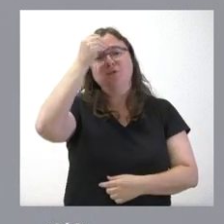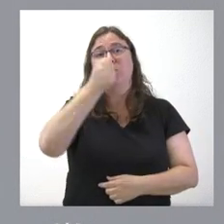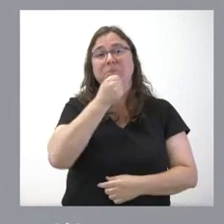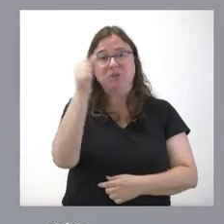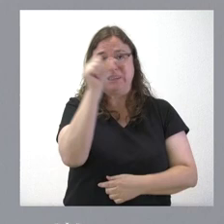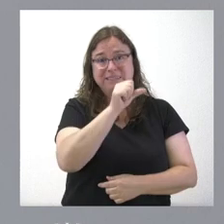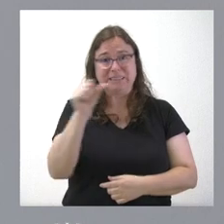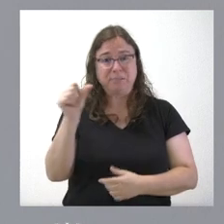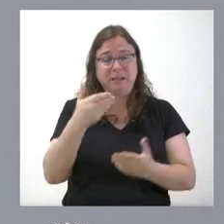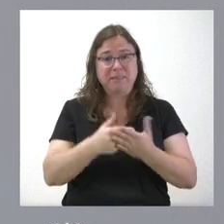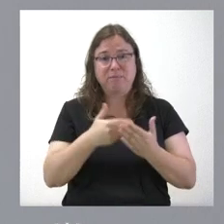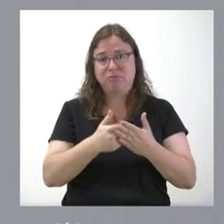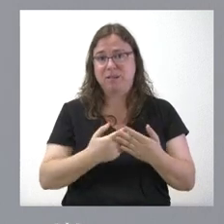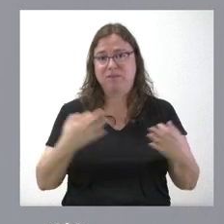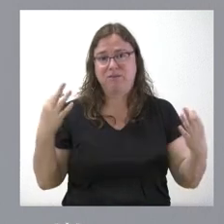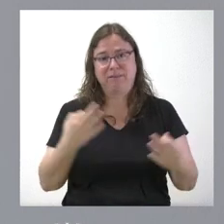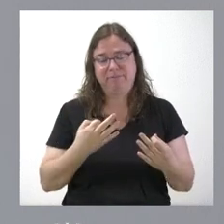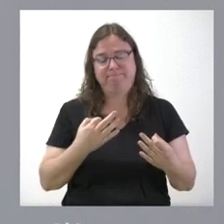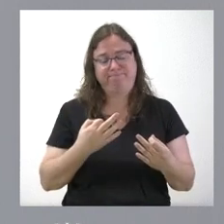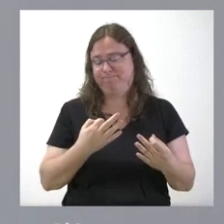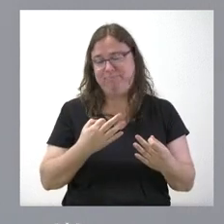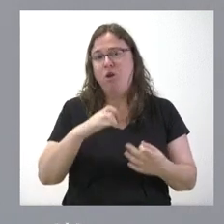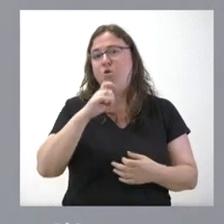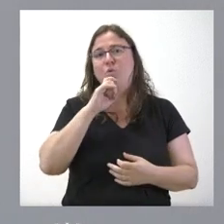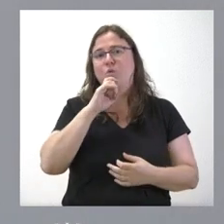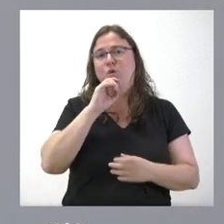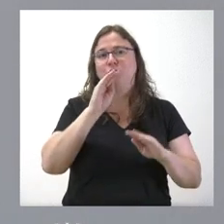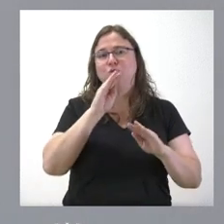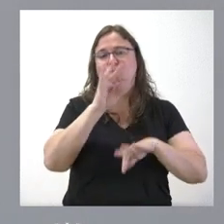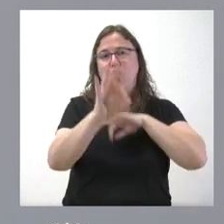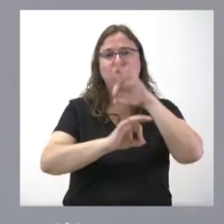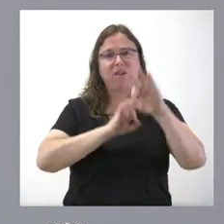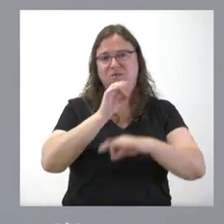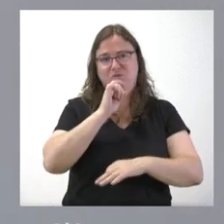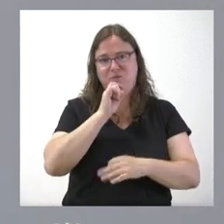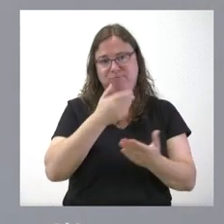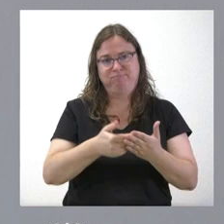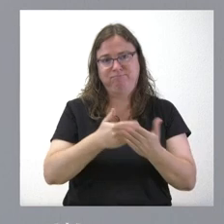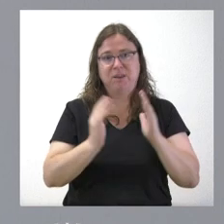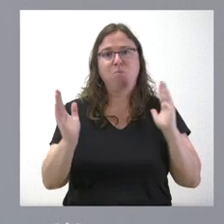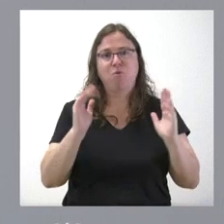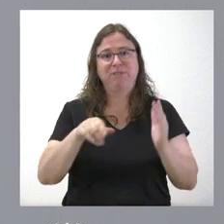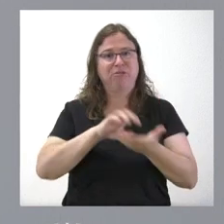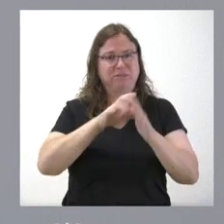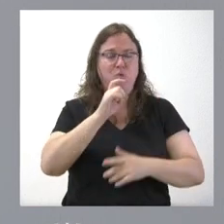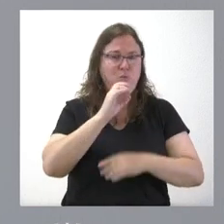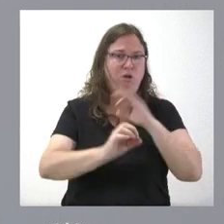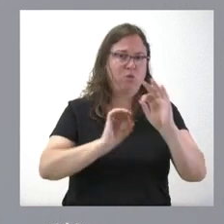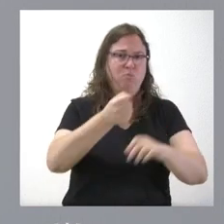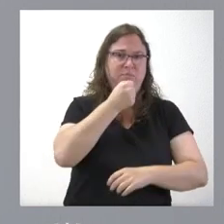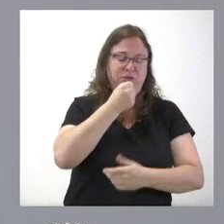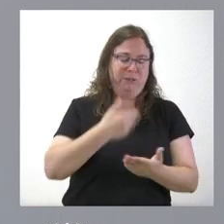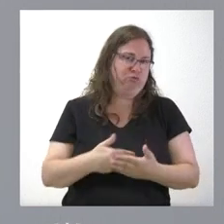semana es un fiel reflejo de cómo está su organización en este momento en Castilla y